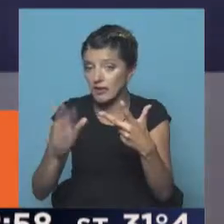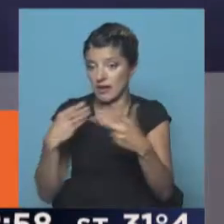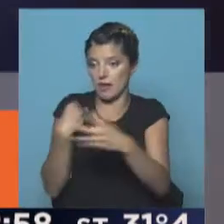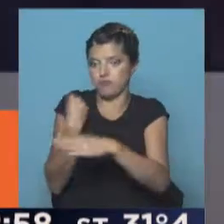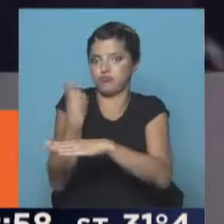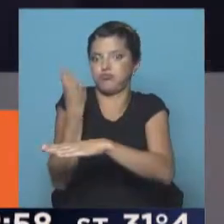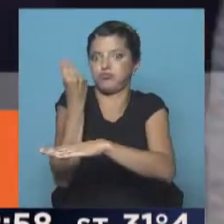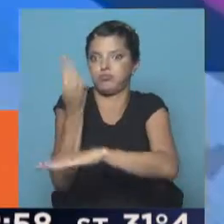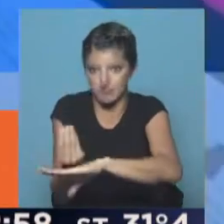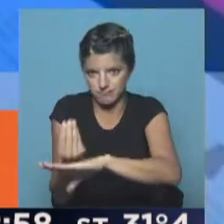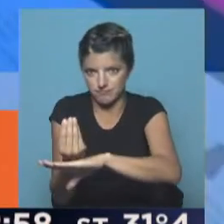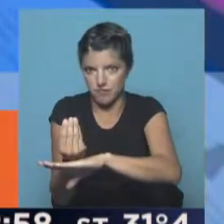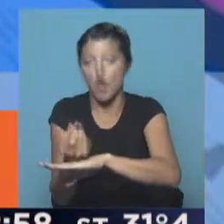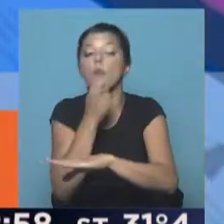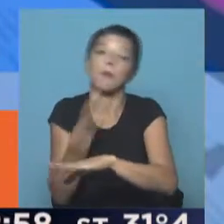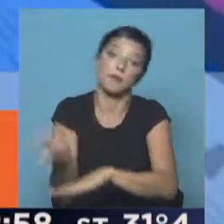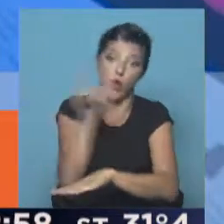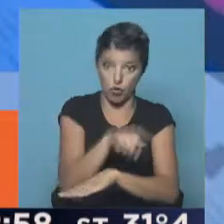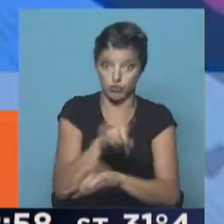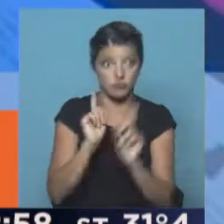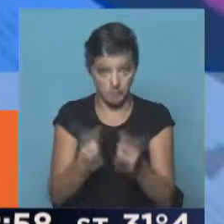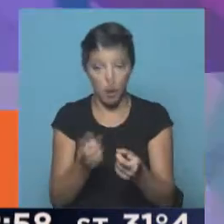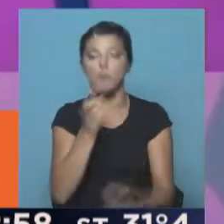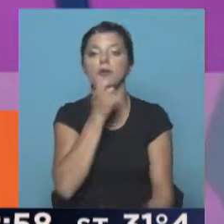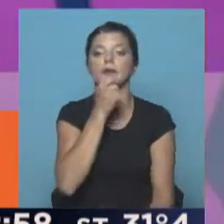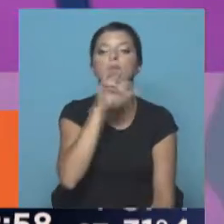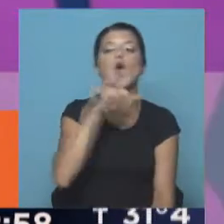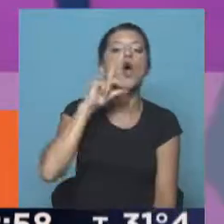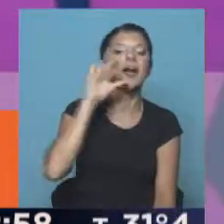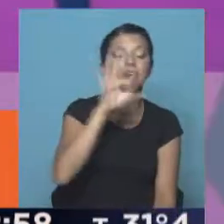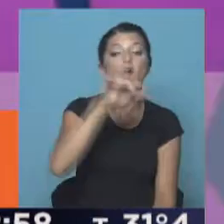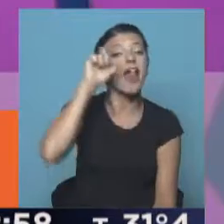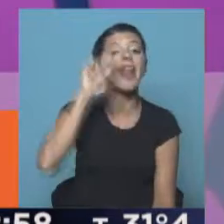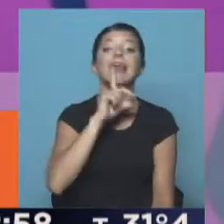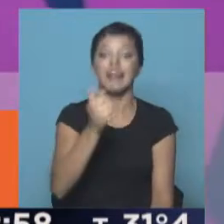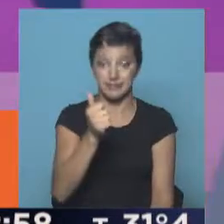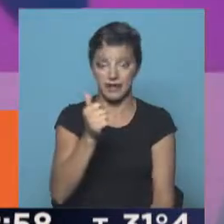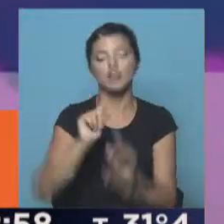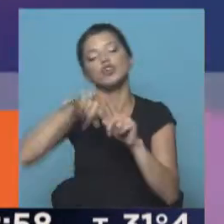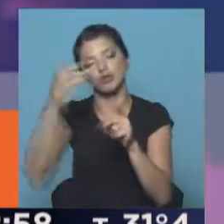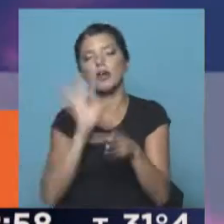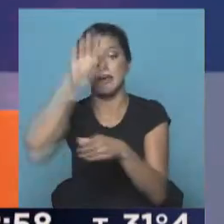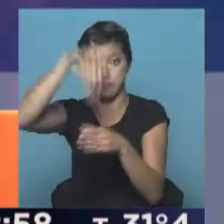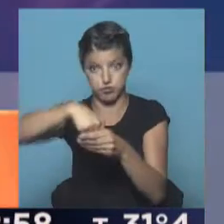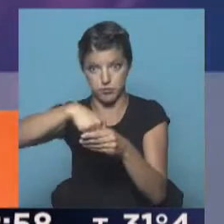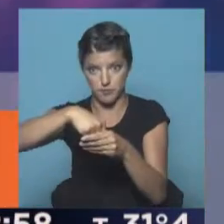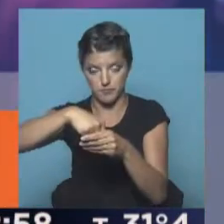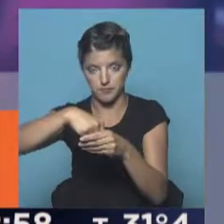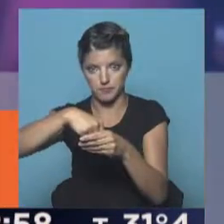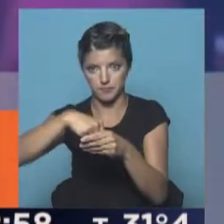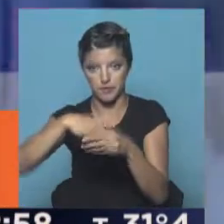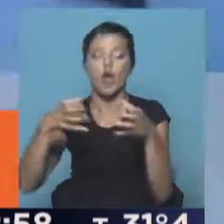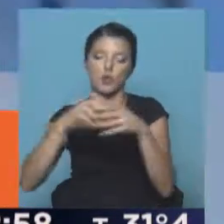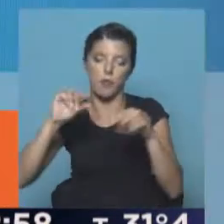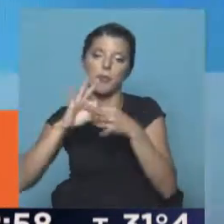como tantos otros democristianos progresistas, Enrico Letta, su predecesor, y otros que se incorporan al Partido